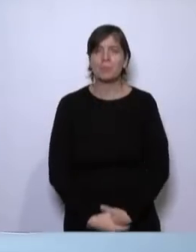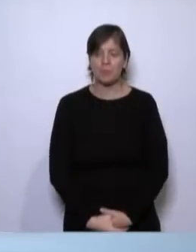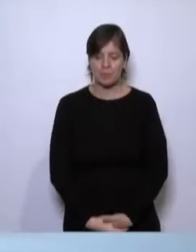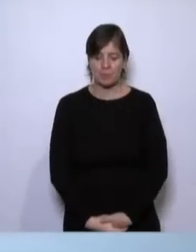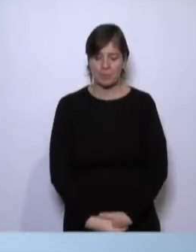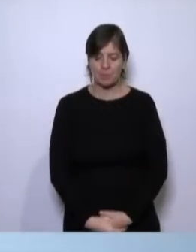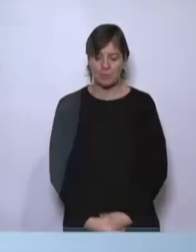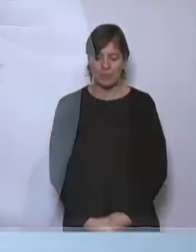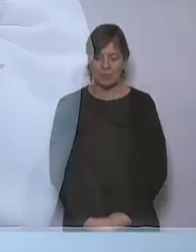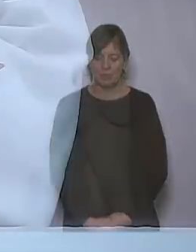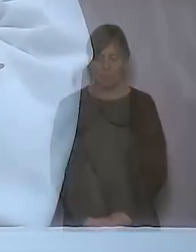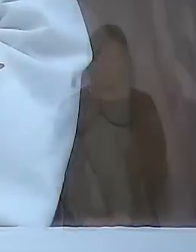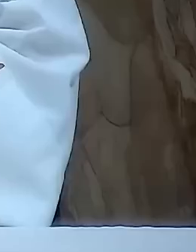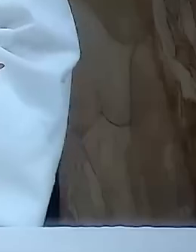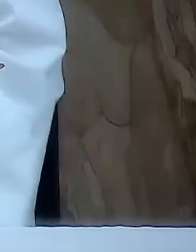conmemoración mía.